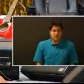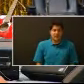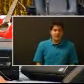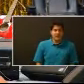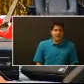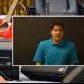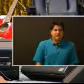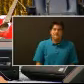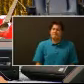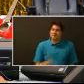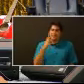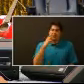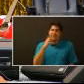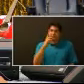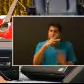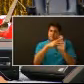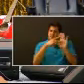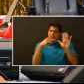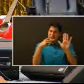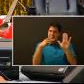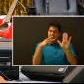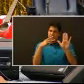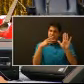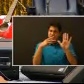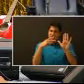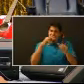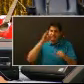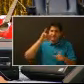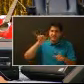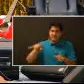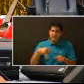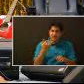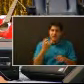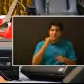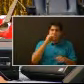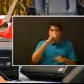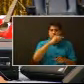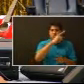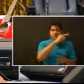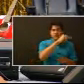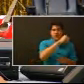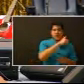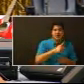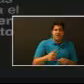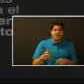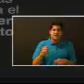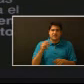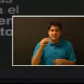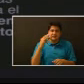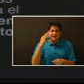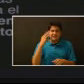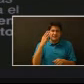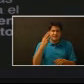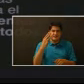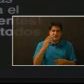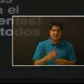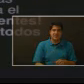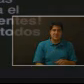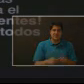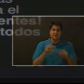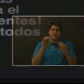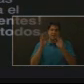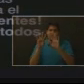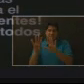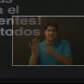Vamos a ir a la cita de Joel 3:9. Ahí la famosa cita dice: proclamad esto entre